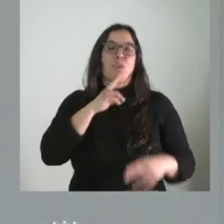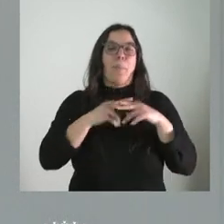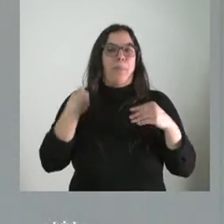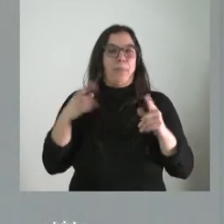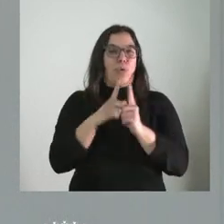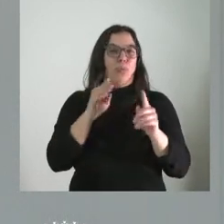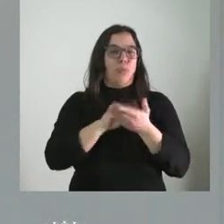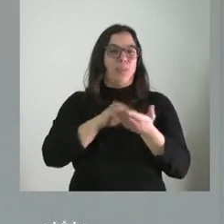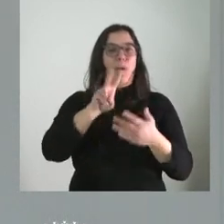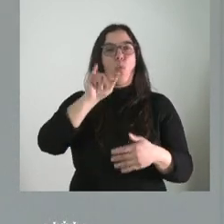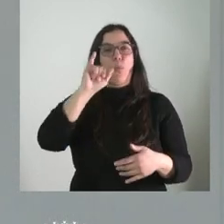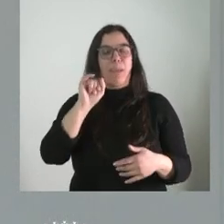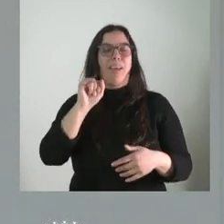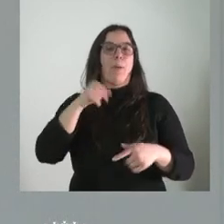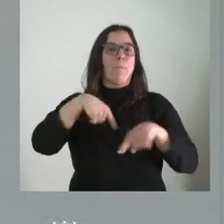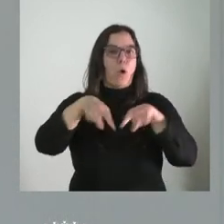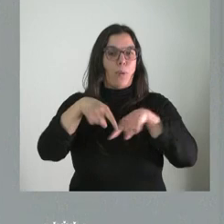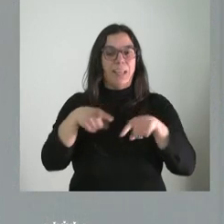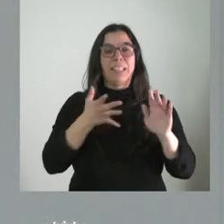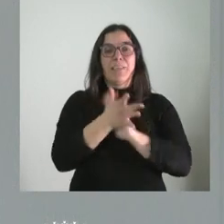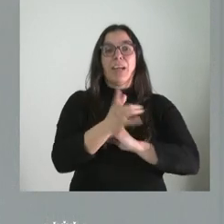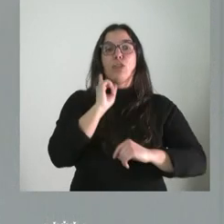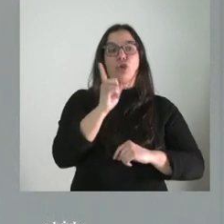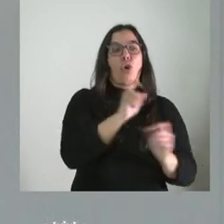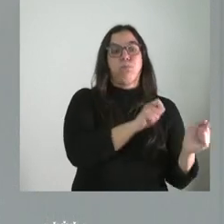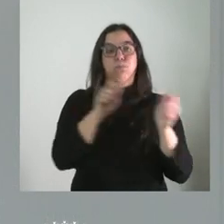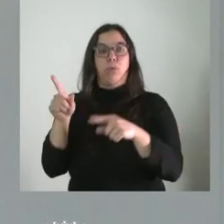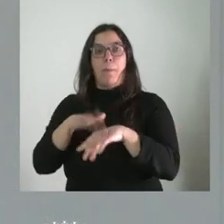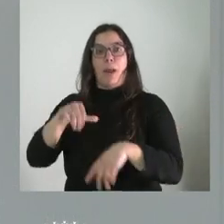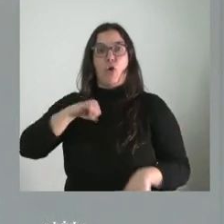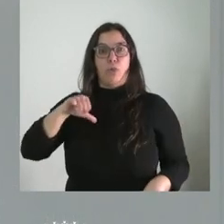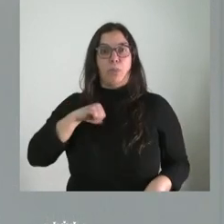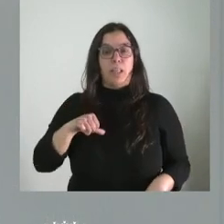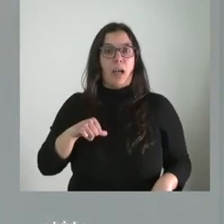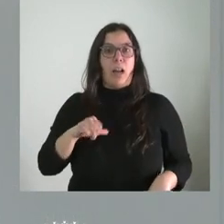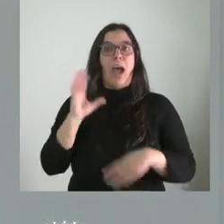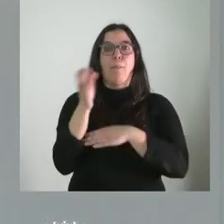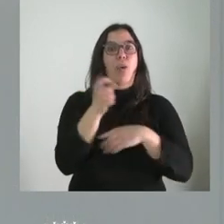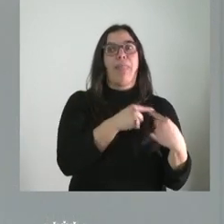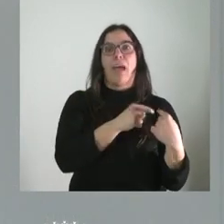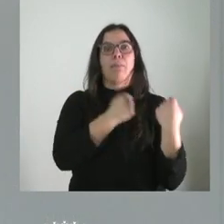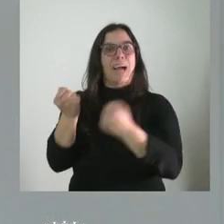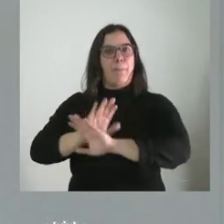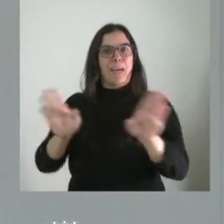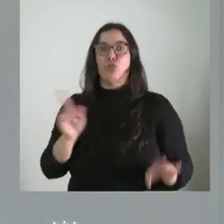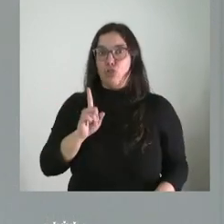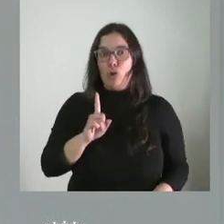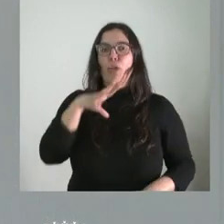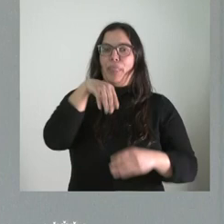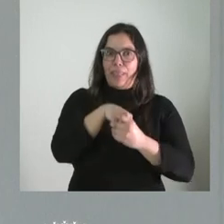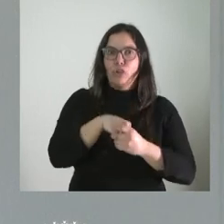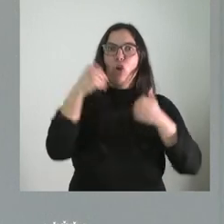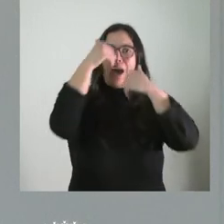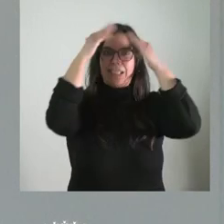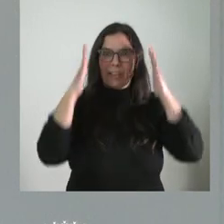no es solo el traslado de personas con algún tipo de dificultad al hospital no es la clásica ambulancia de transporte sino que el objetivo básico